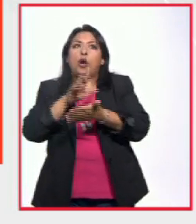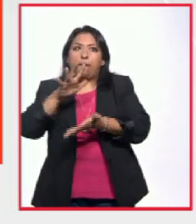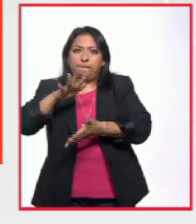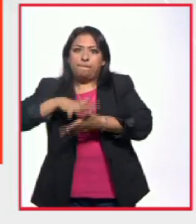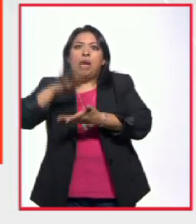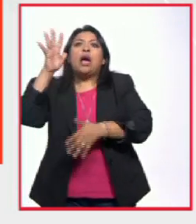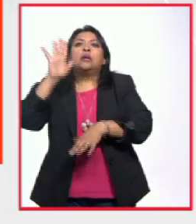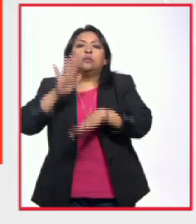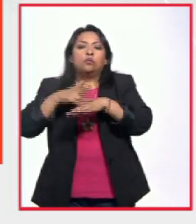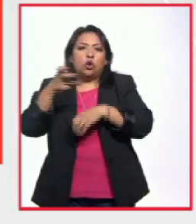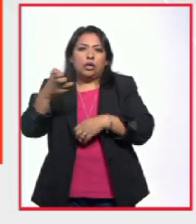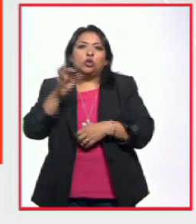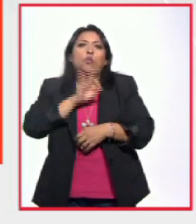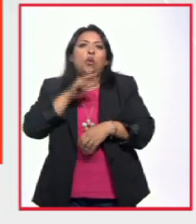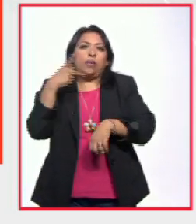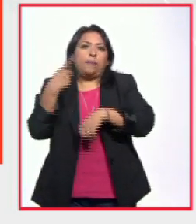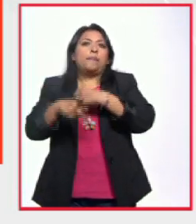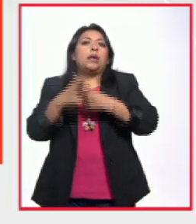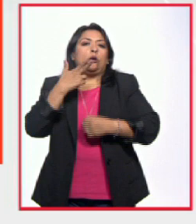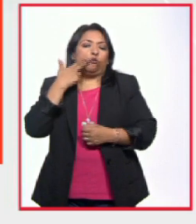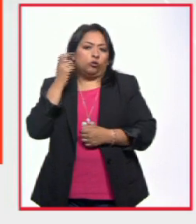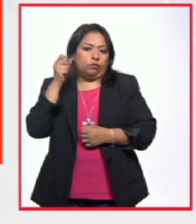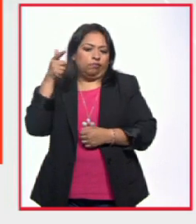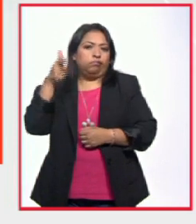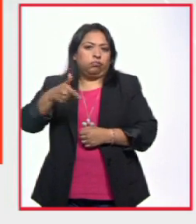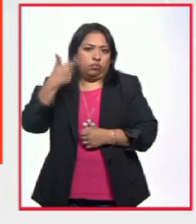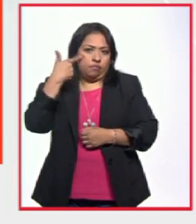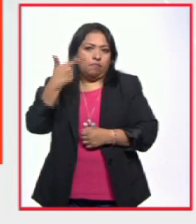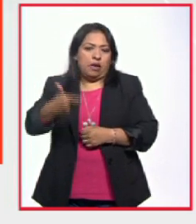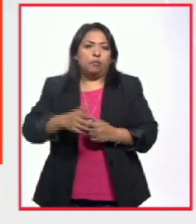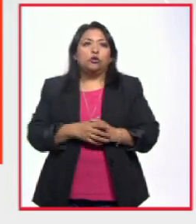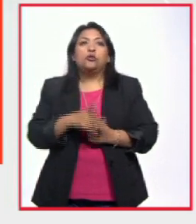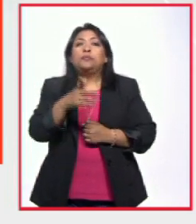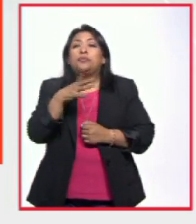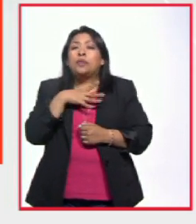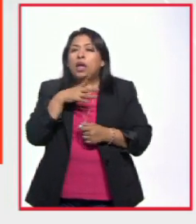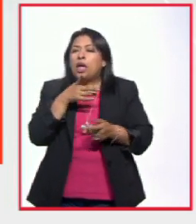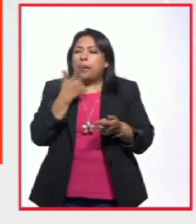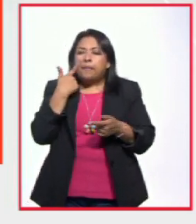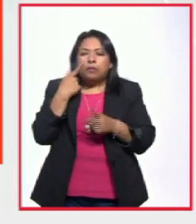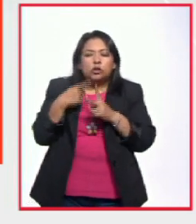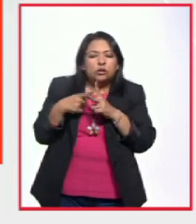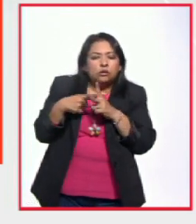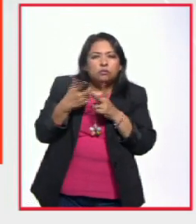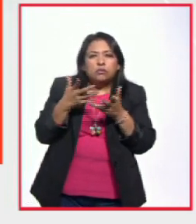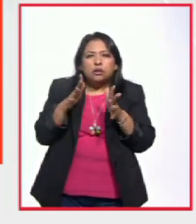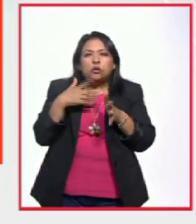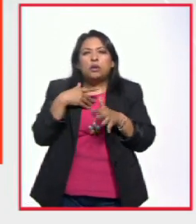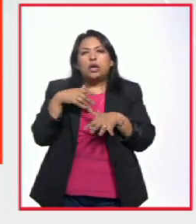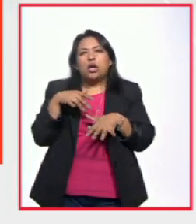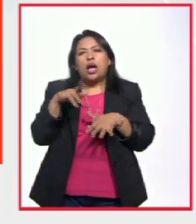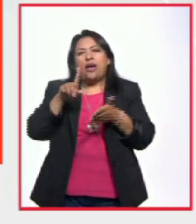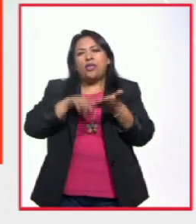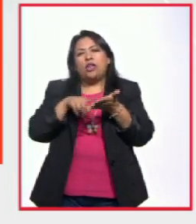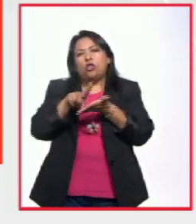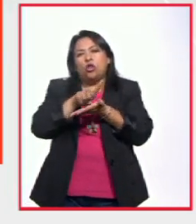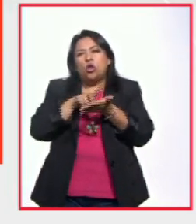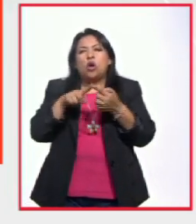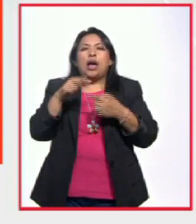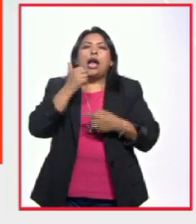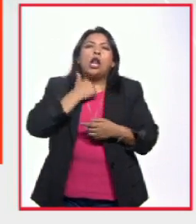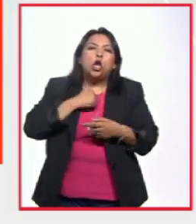aumenta significativamente el riesgo de suicidio. La medición que hemos hecho de sustancias adictivas por